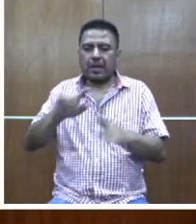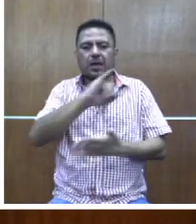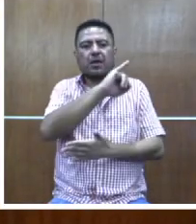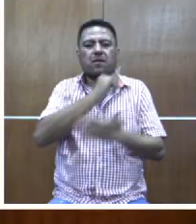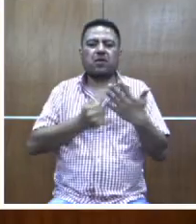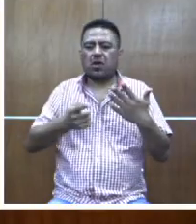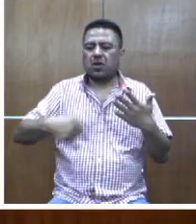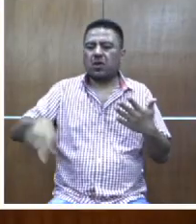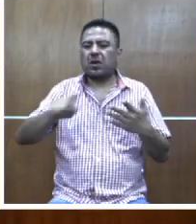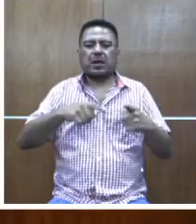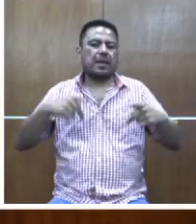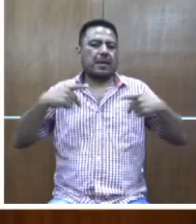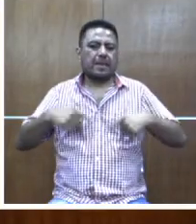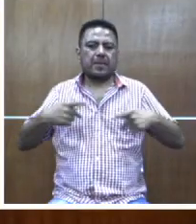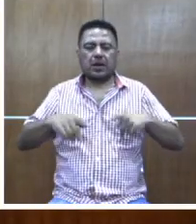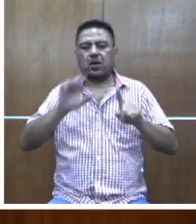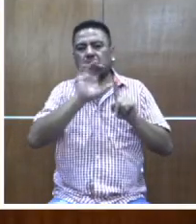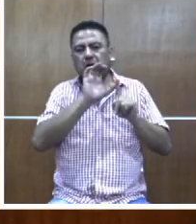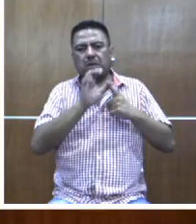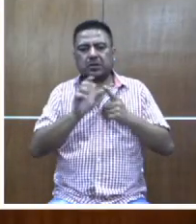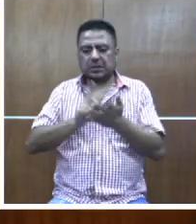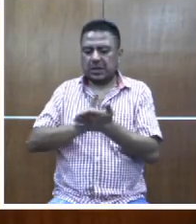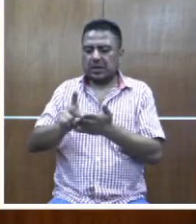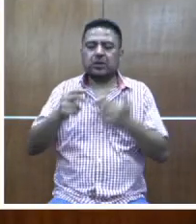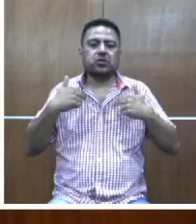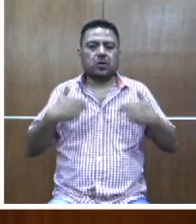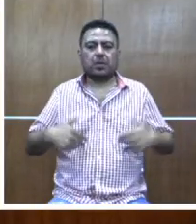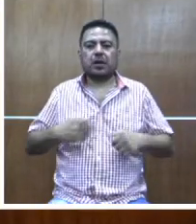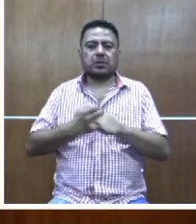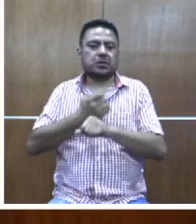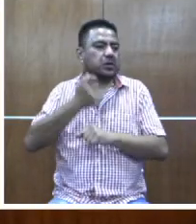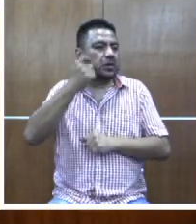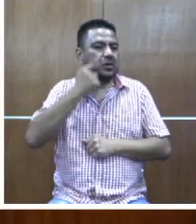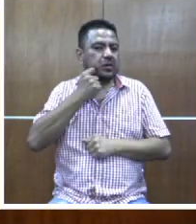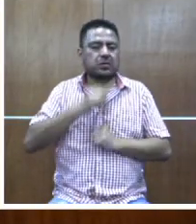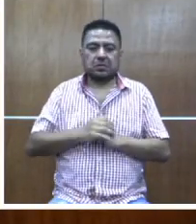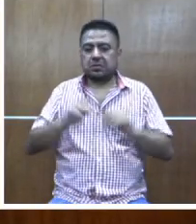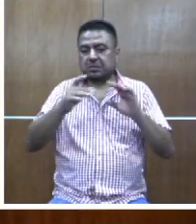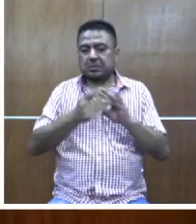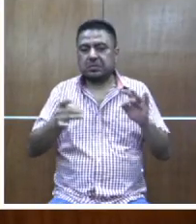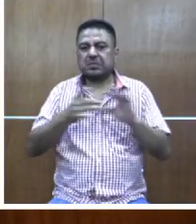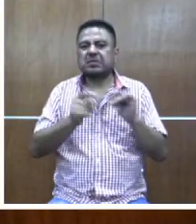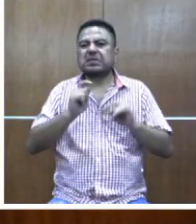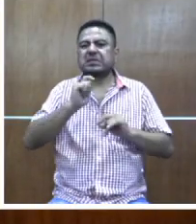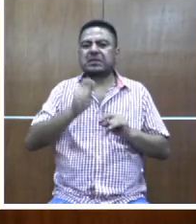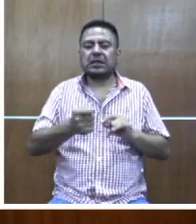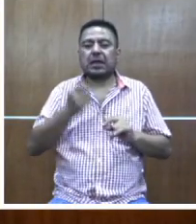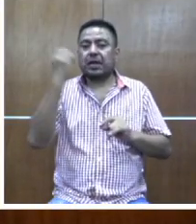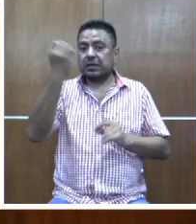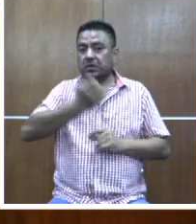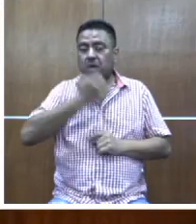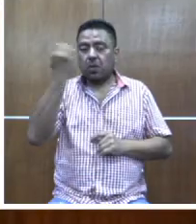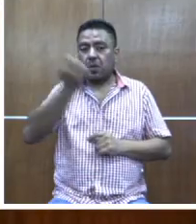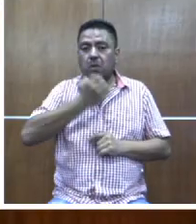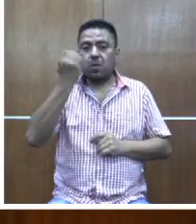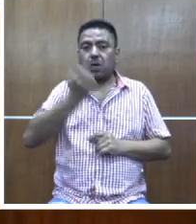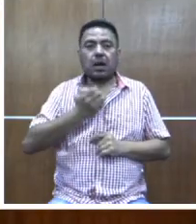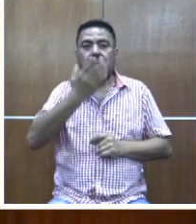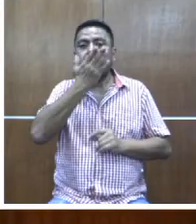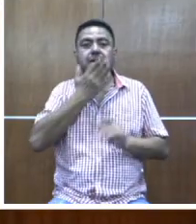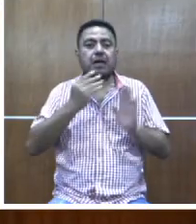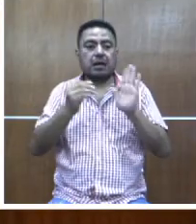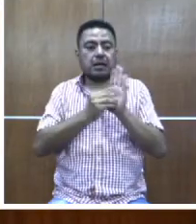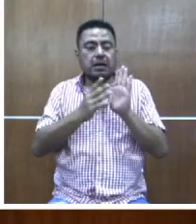sociedad civil y la Comisión de Derechos Humanos de Guerrero han subrayado la existencia de planteles sin